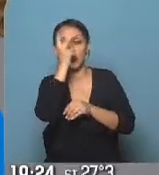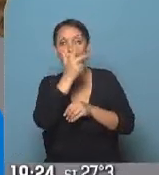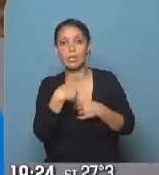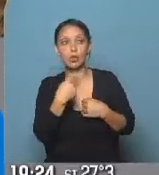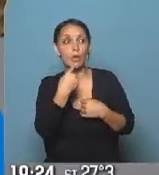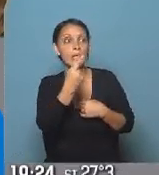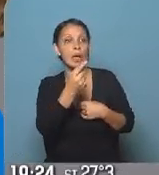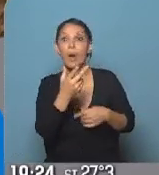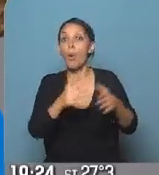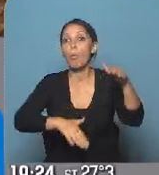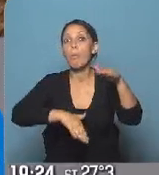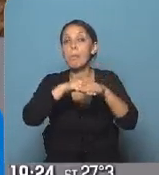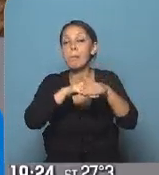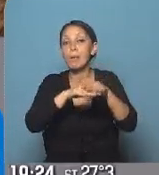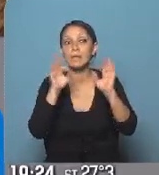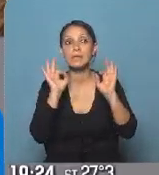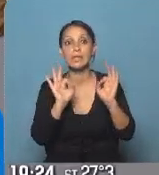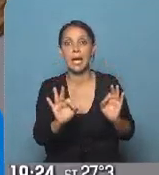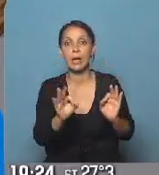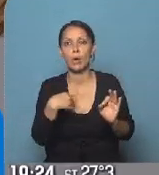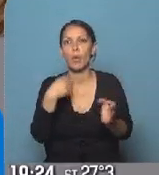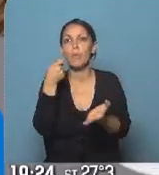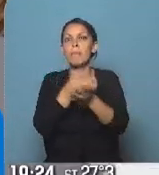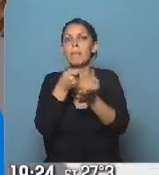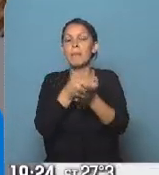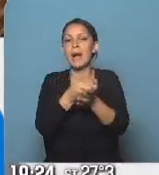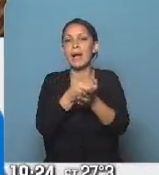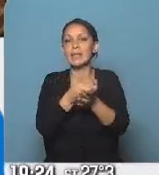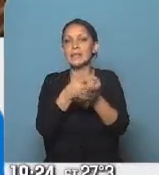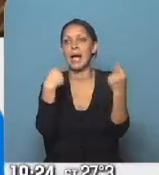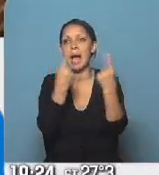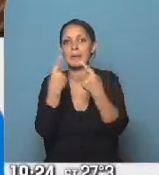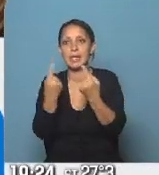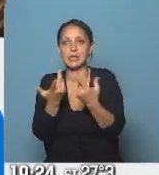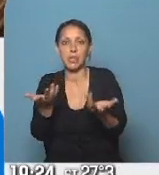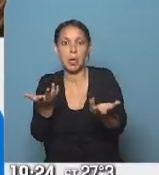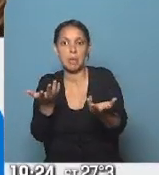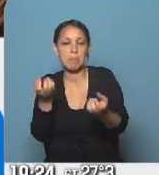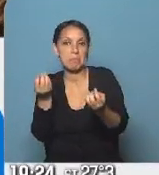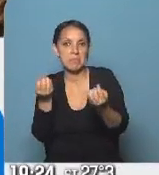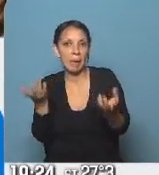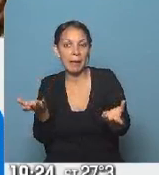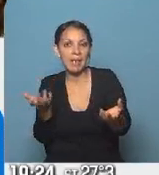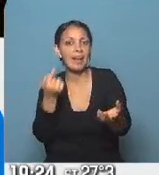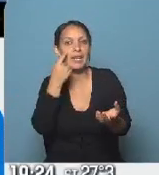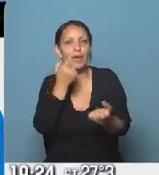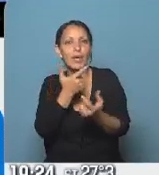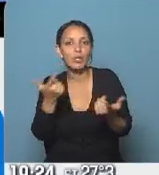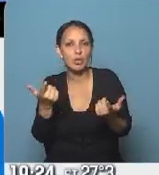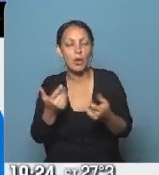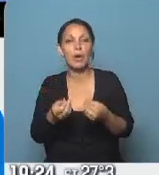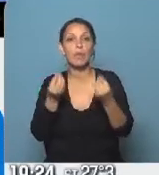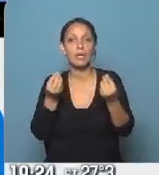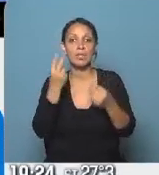estuvo lleno y paga por esas habitaciones al fisco, es incontrolable. Por eso que la hotelería en el mundo está